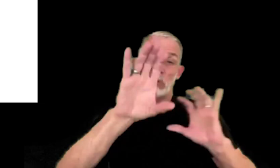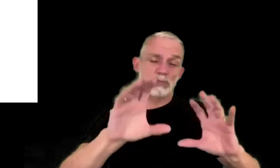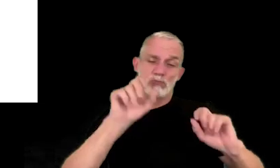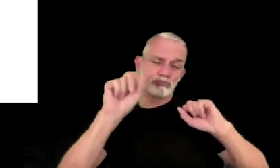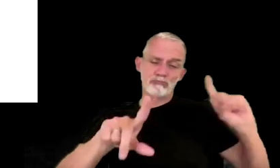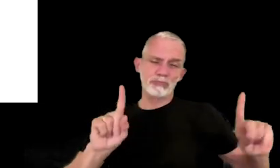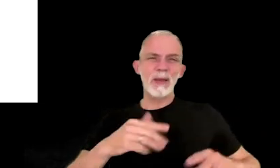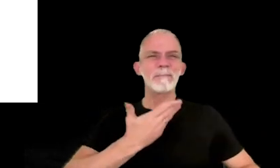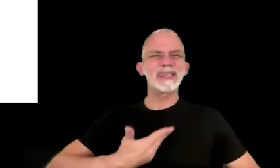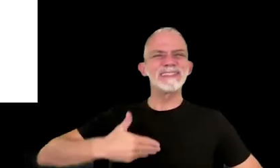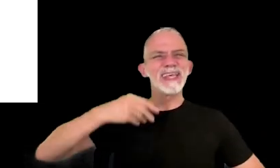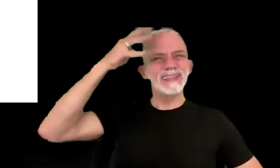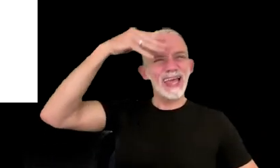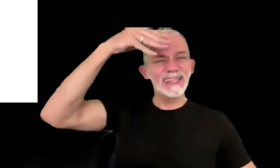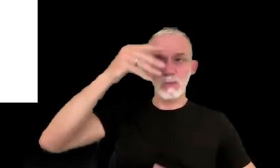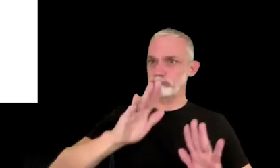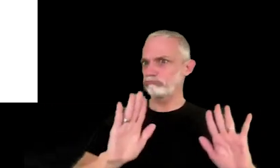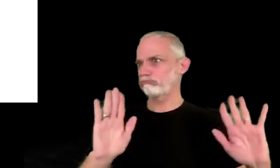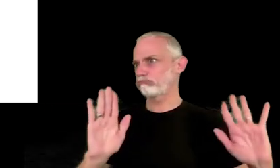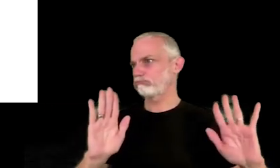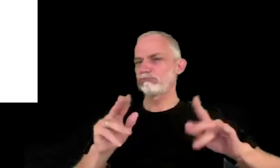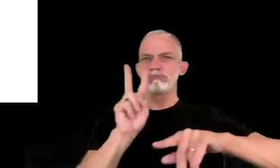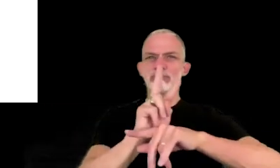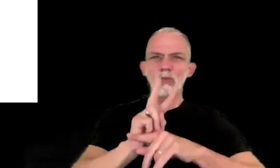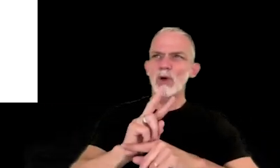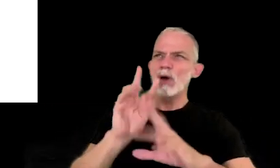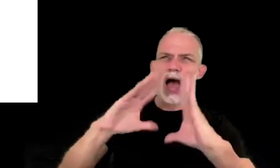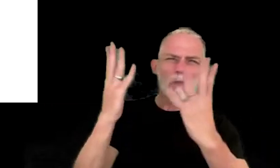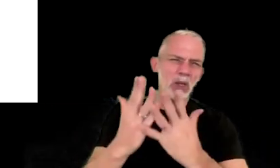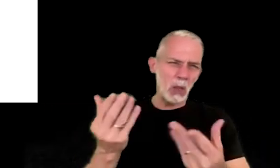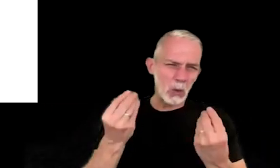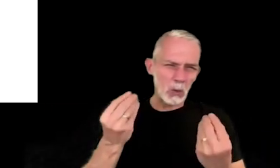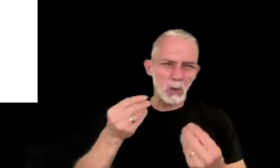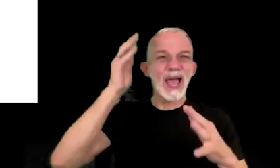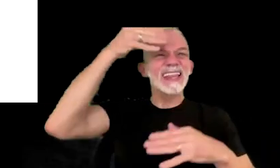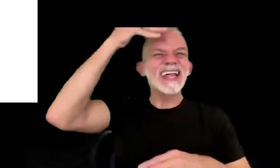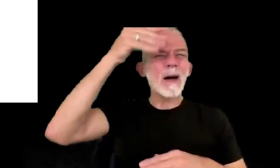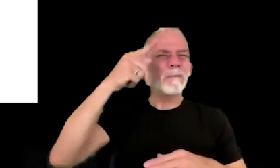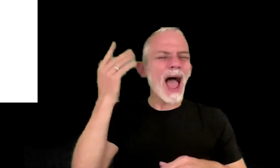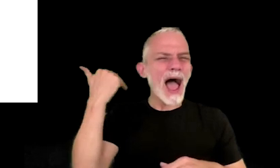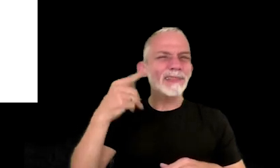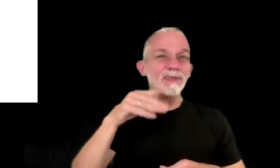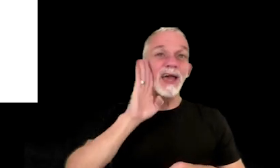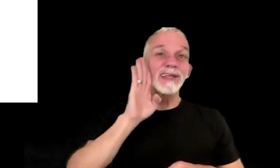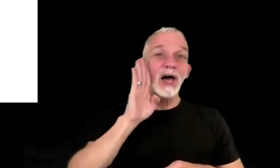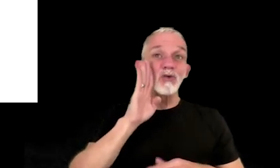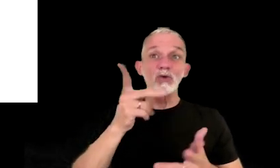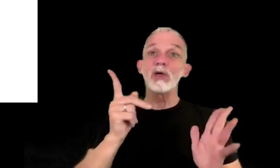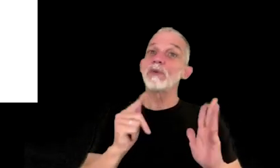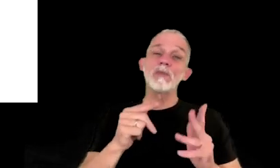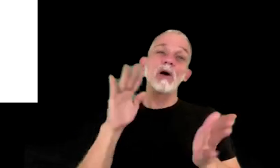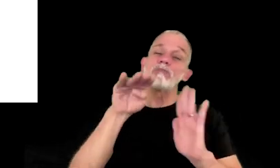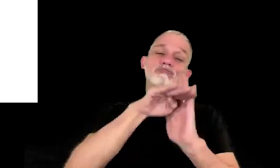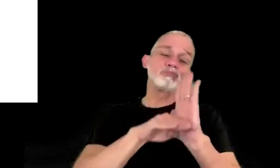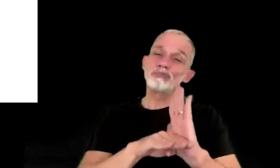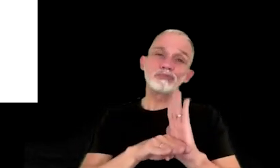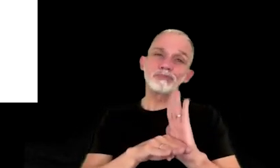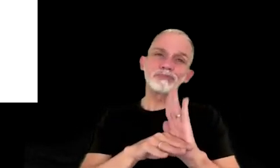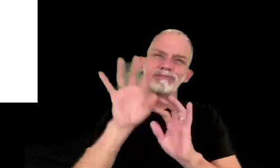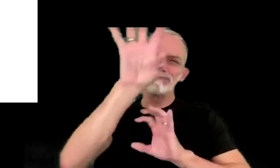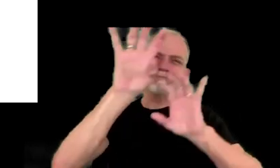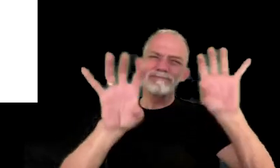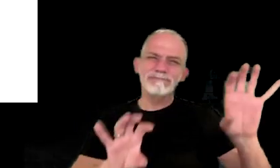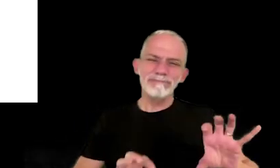Trump no quería saber nada con la custodia del ambiente, en Estados Unidos se aplicaron normas. ¿Por qué? Porque, por ejemplo, el